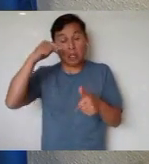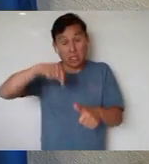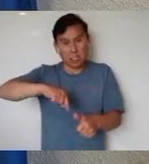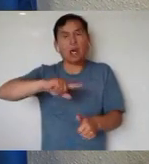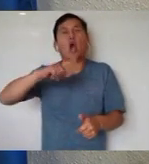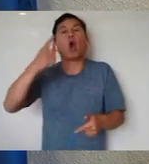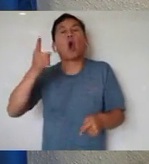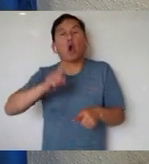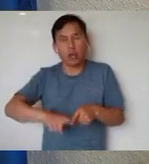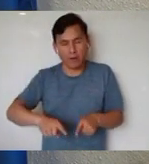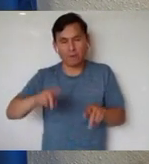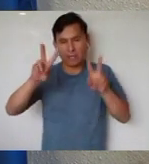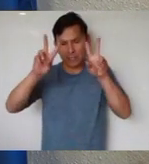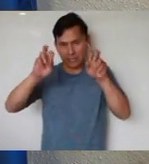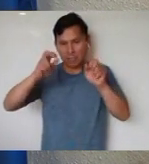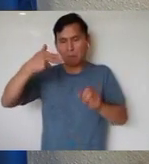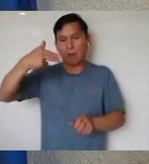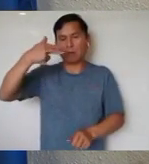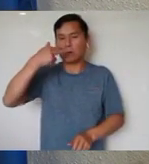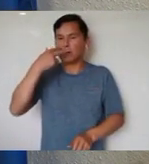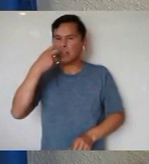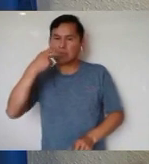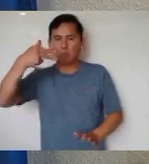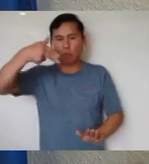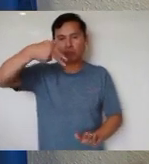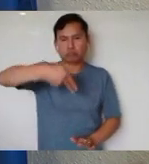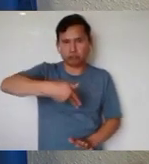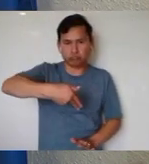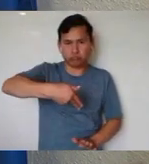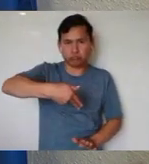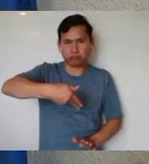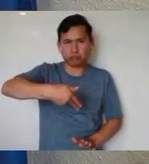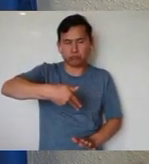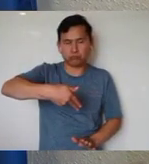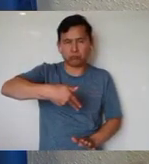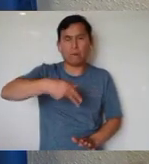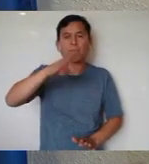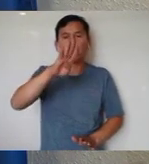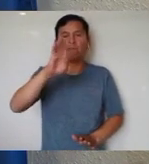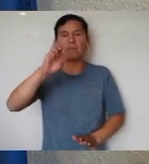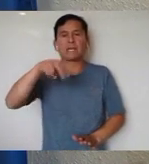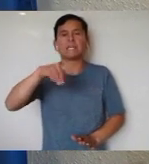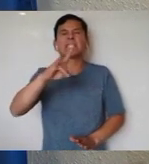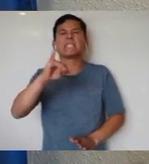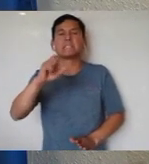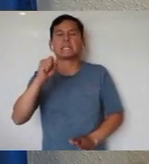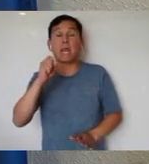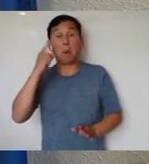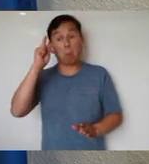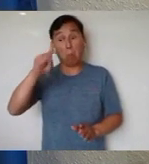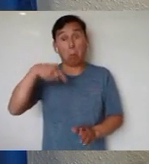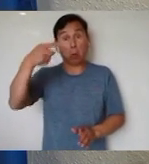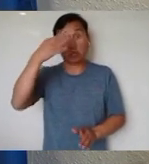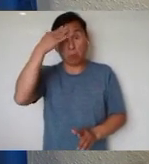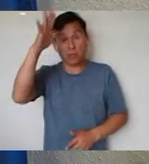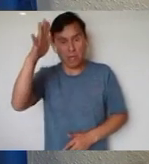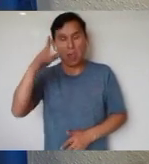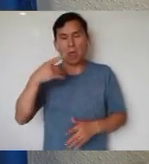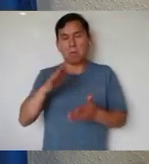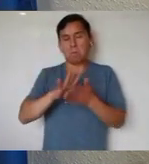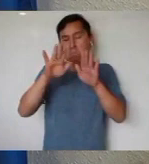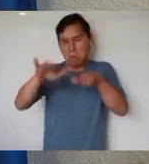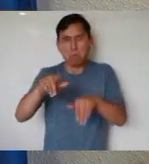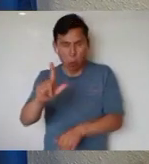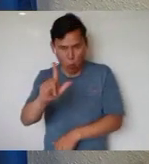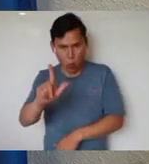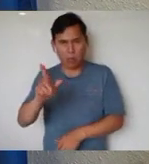el servicio de el equipo móvil de queroseno a domicilio, para lo cual en los próximos días, seguramente a contar del mismo